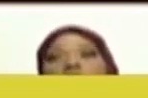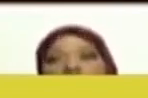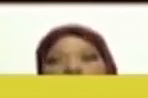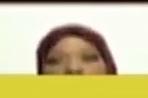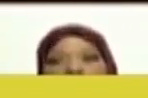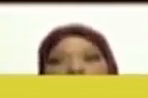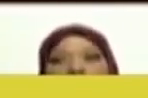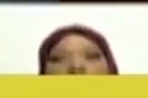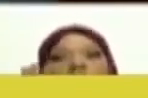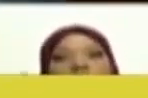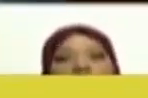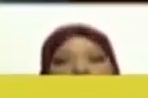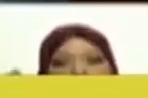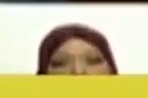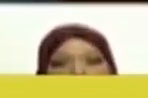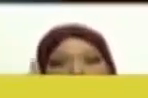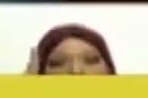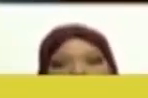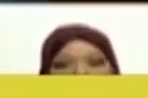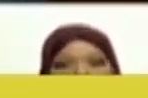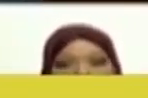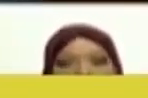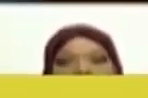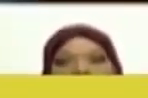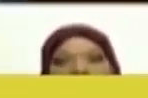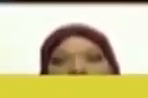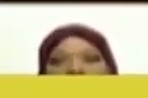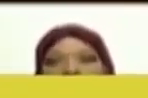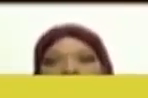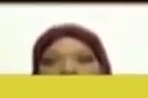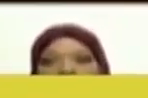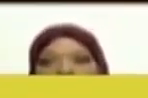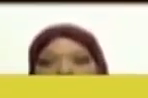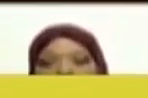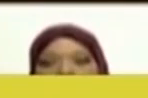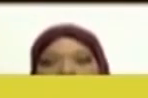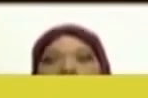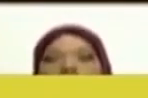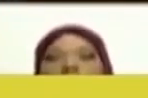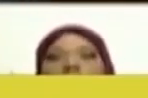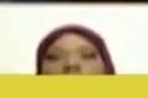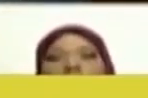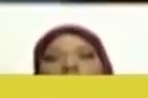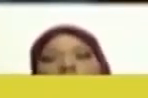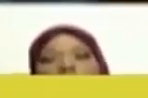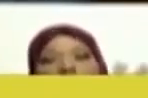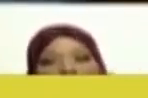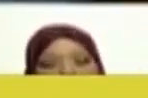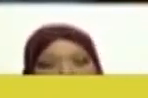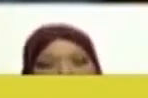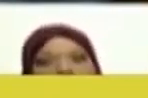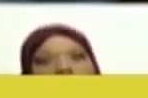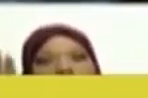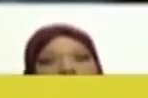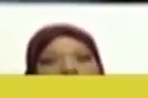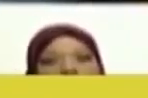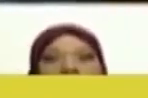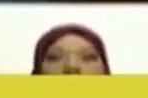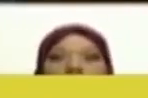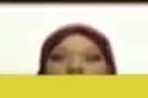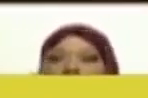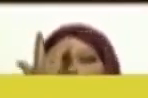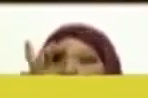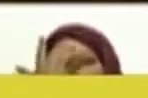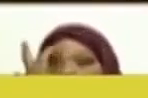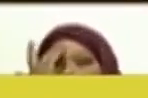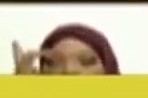el 15 de diciembre de 1999 y luego la enmienda constitucional del 15 de febrero del